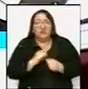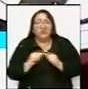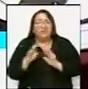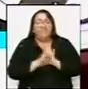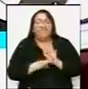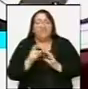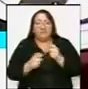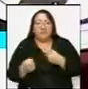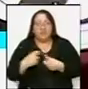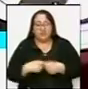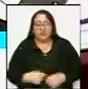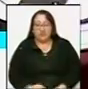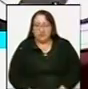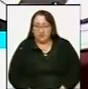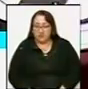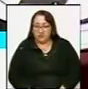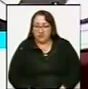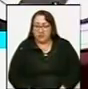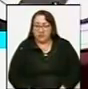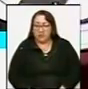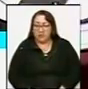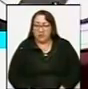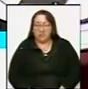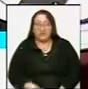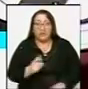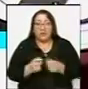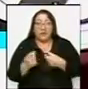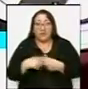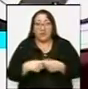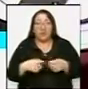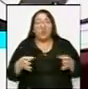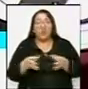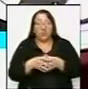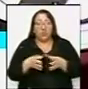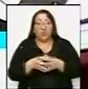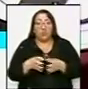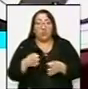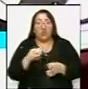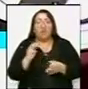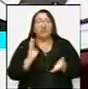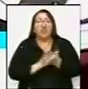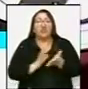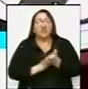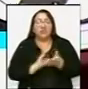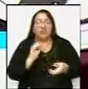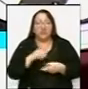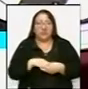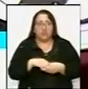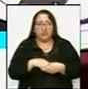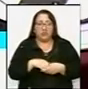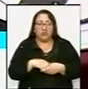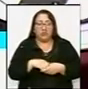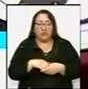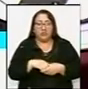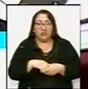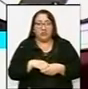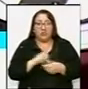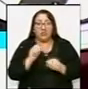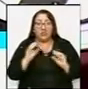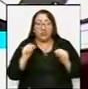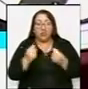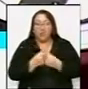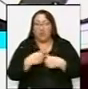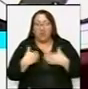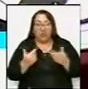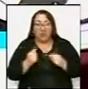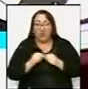mínimo de afiliados, y que esos afiliados son militantes, no son adherentes. Y por tanto, si el partido no puede mantener